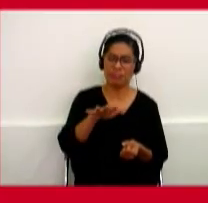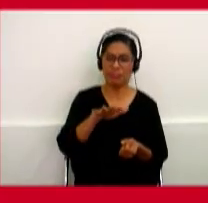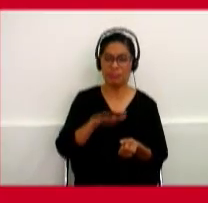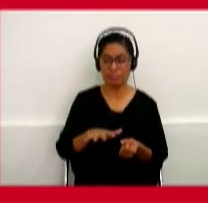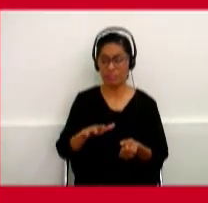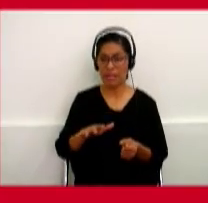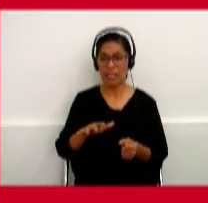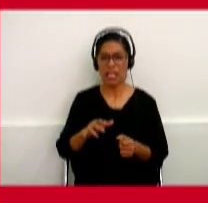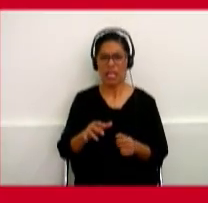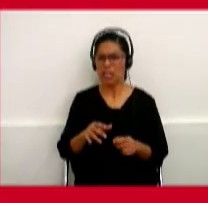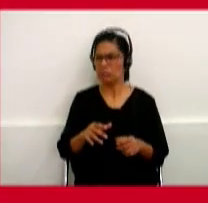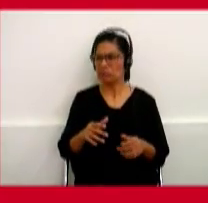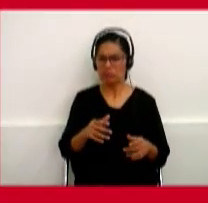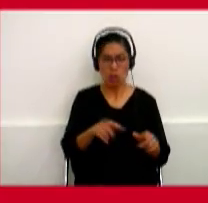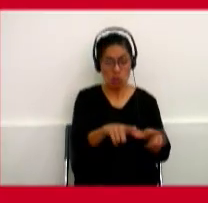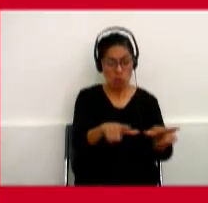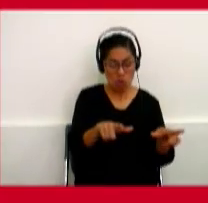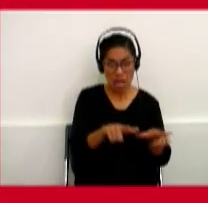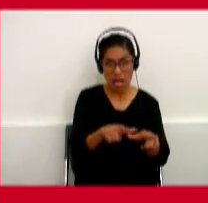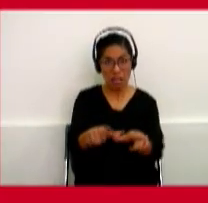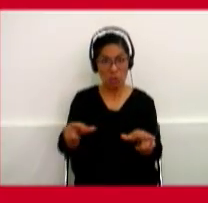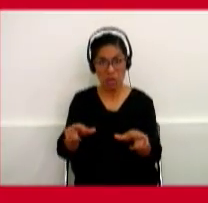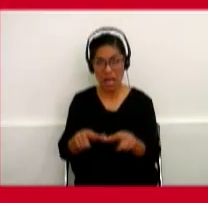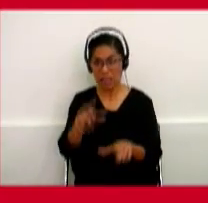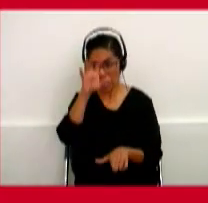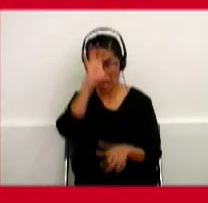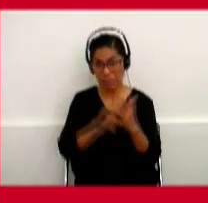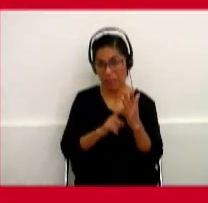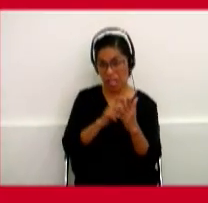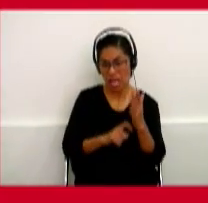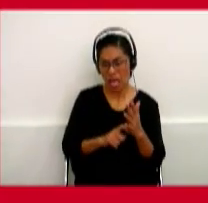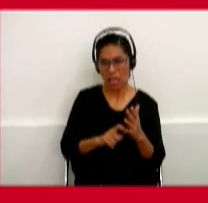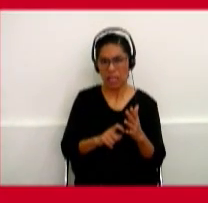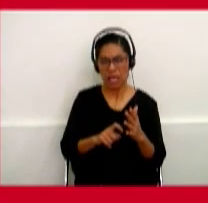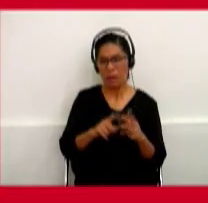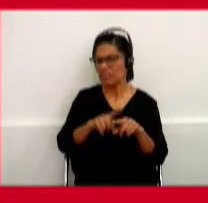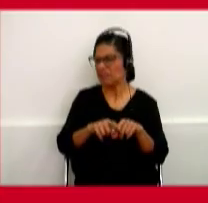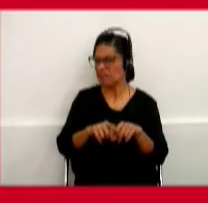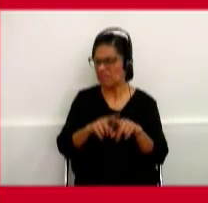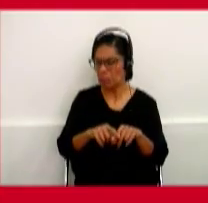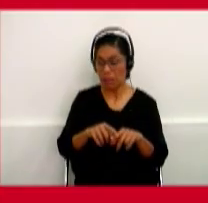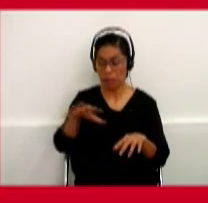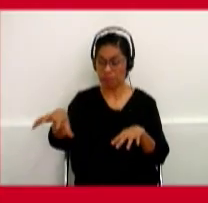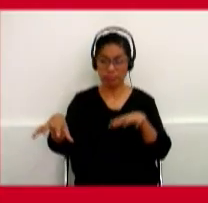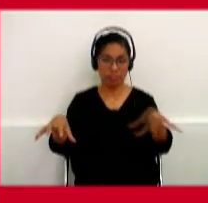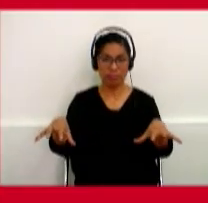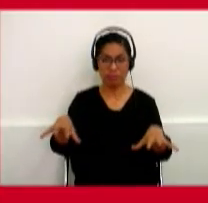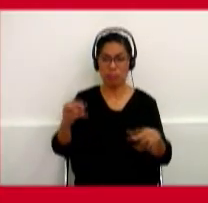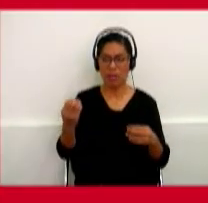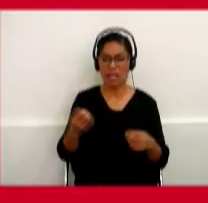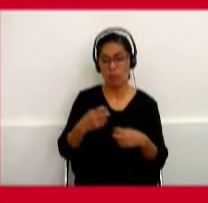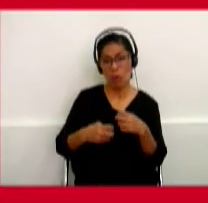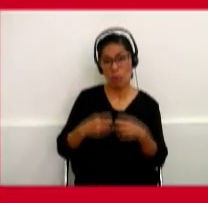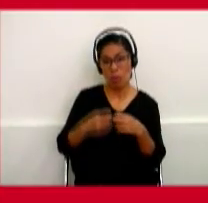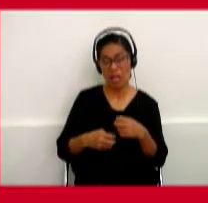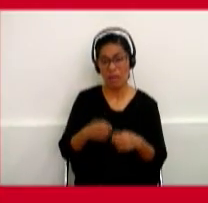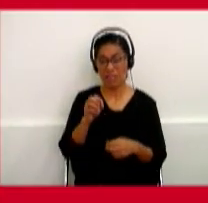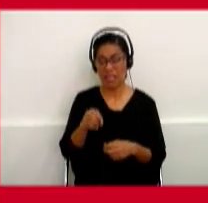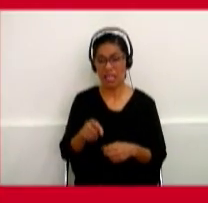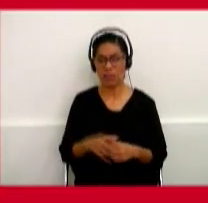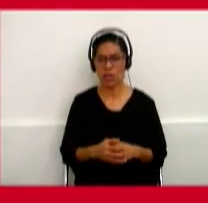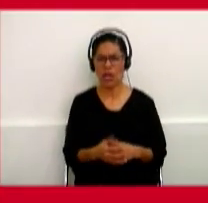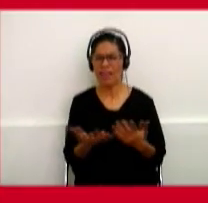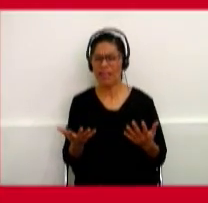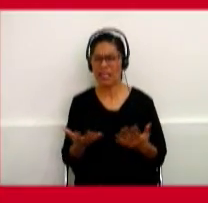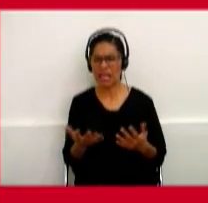está ubicada la compañía o la característica de la organización minera. Estos problemas y desafíos se sienten en todas partes.